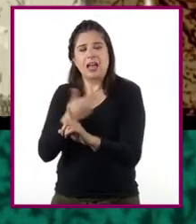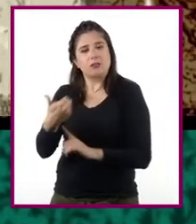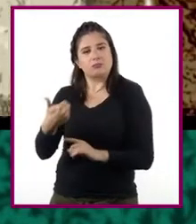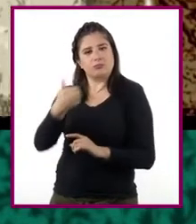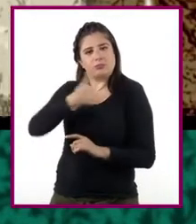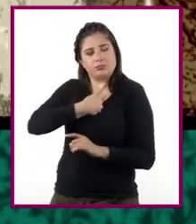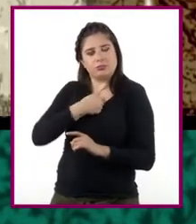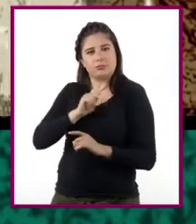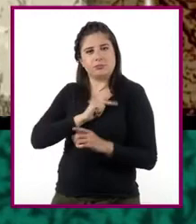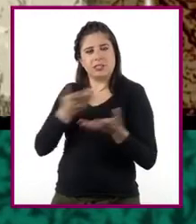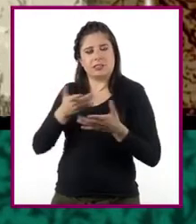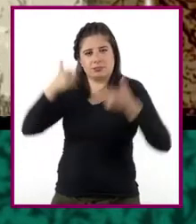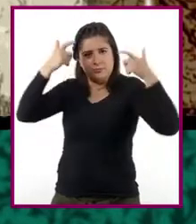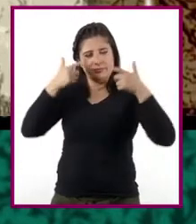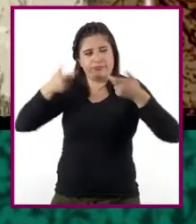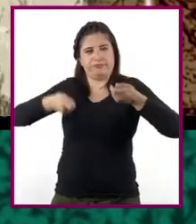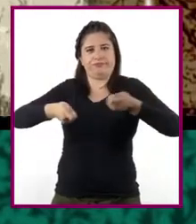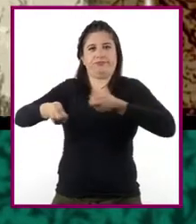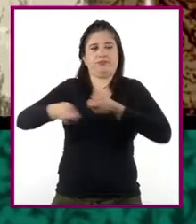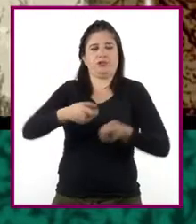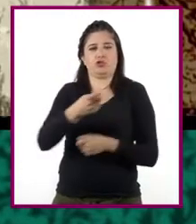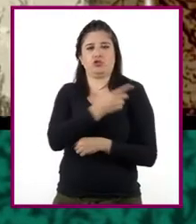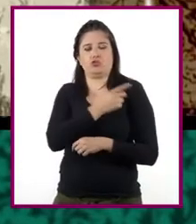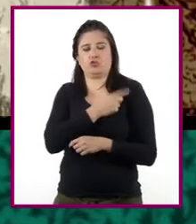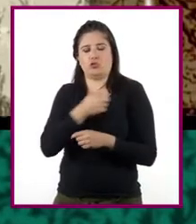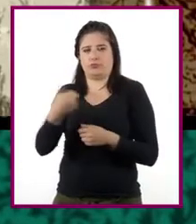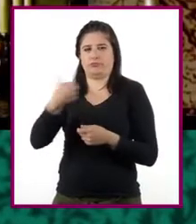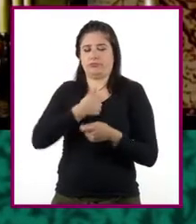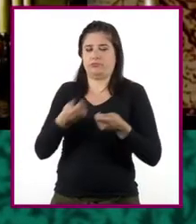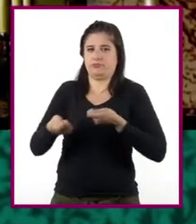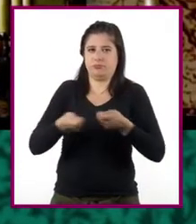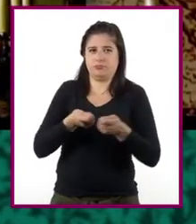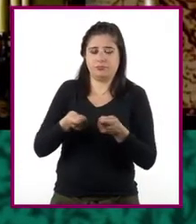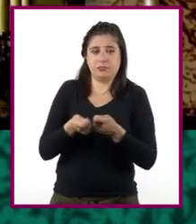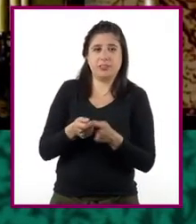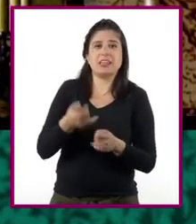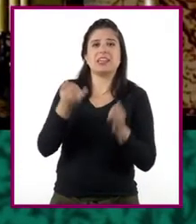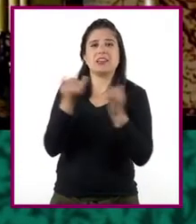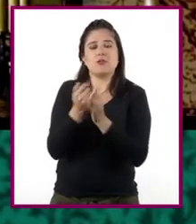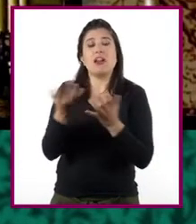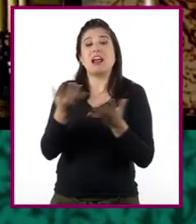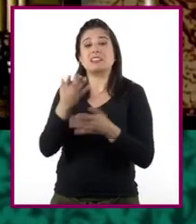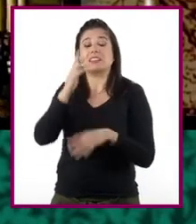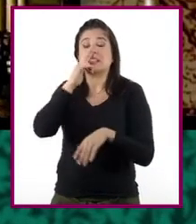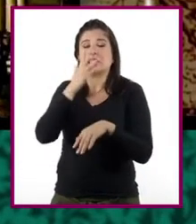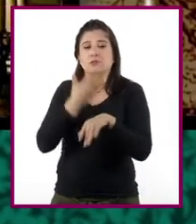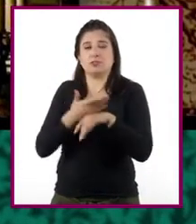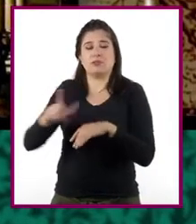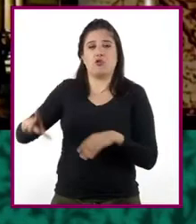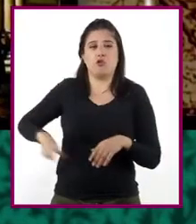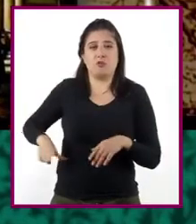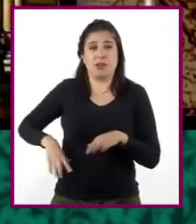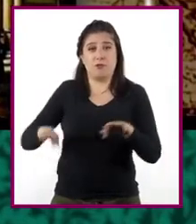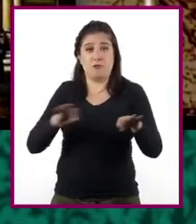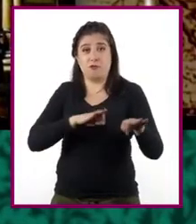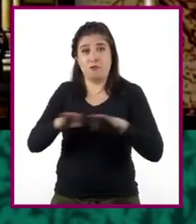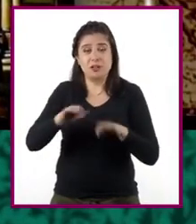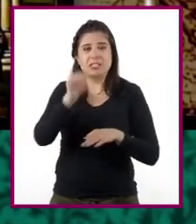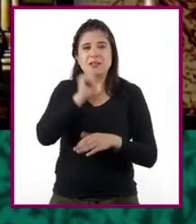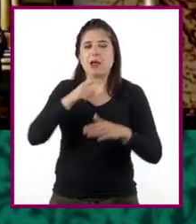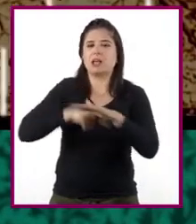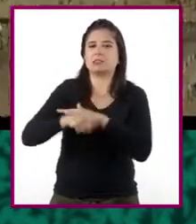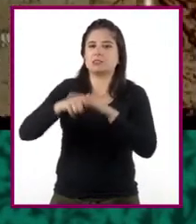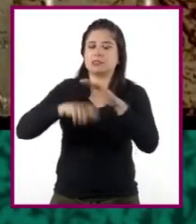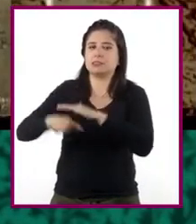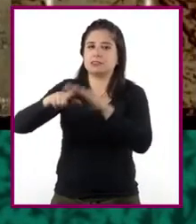con respecto a la corona española. Entre otras cosas, se compraban los cargos públicos, los funcionarios